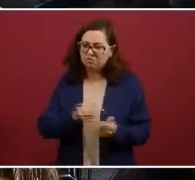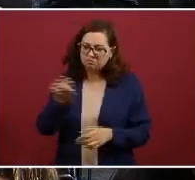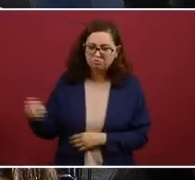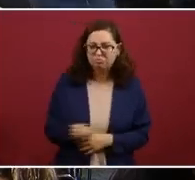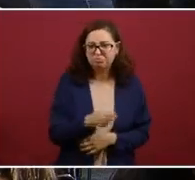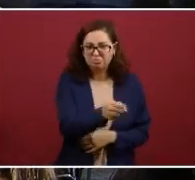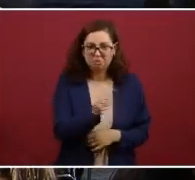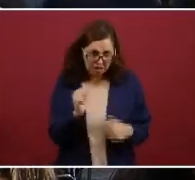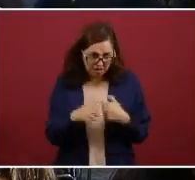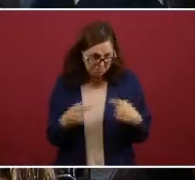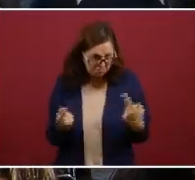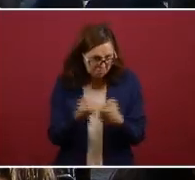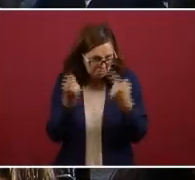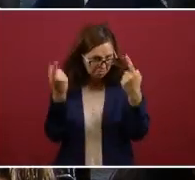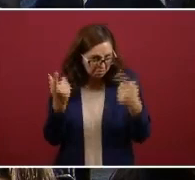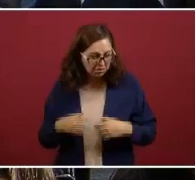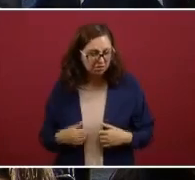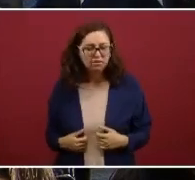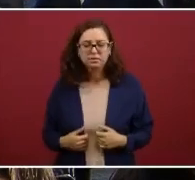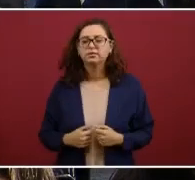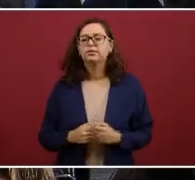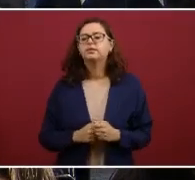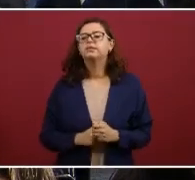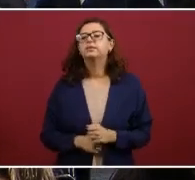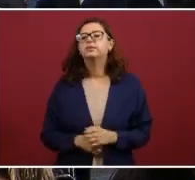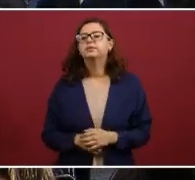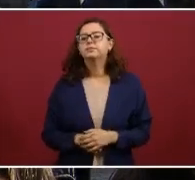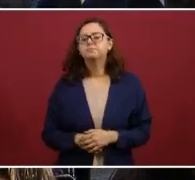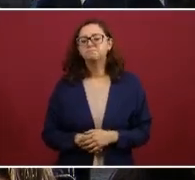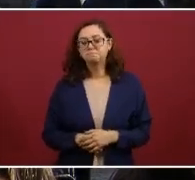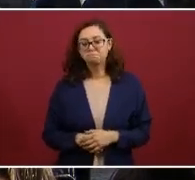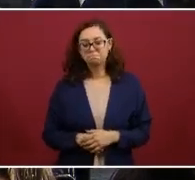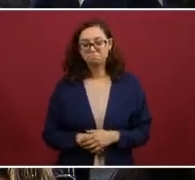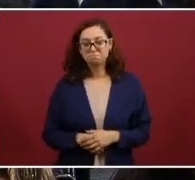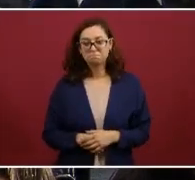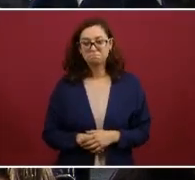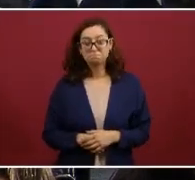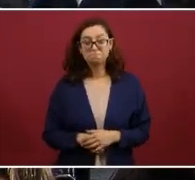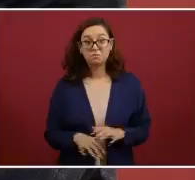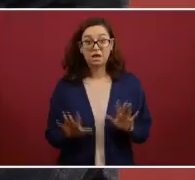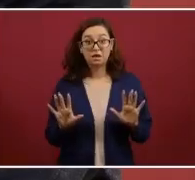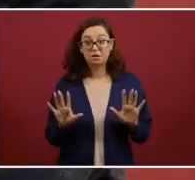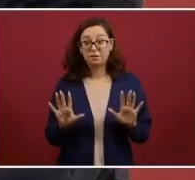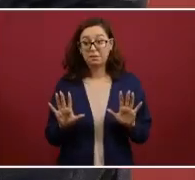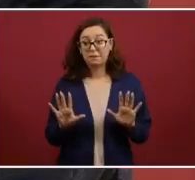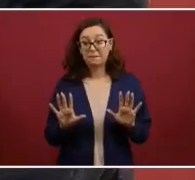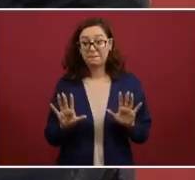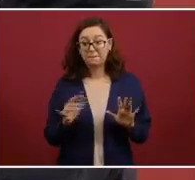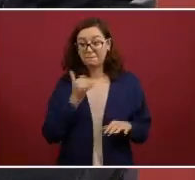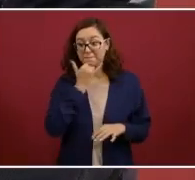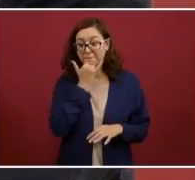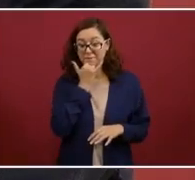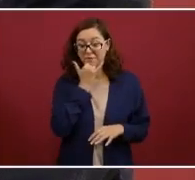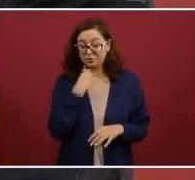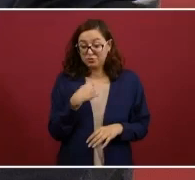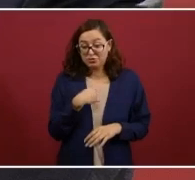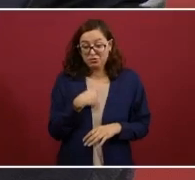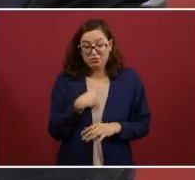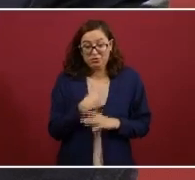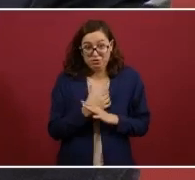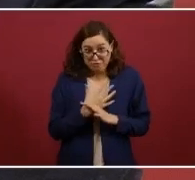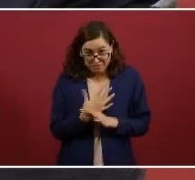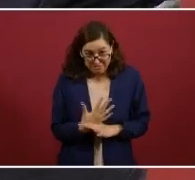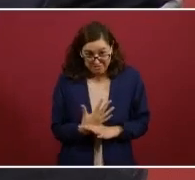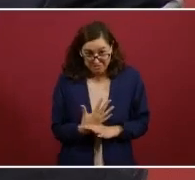proyectos? Bueno, primero, claro que no dije eso, ¿no? O sea, no me expreso de